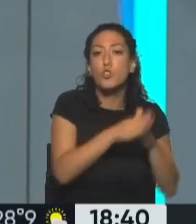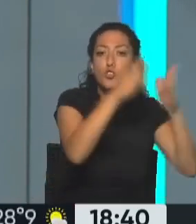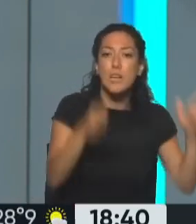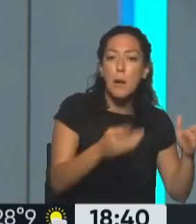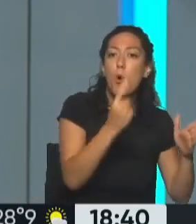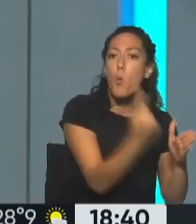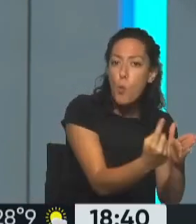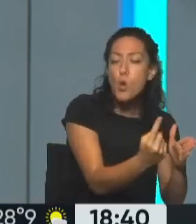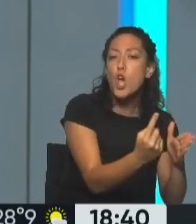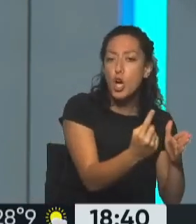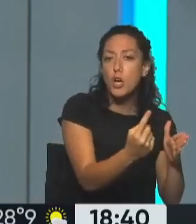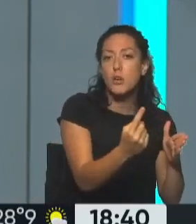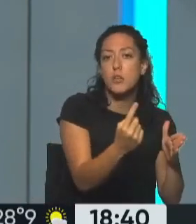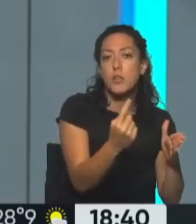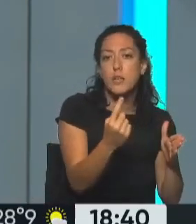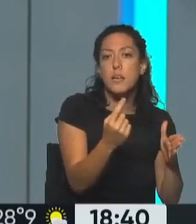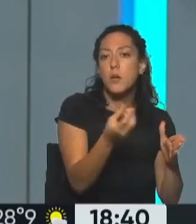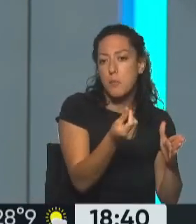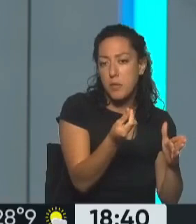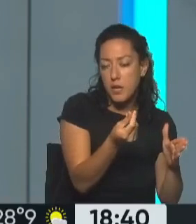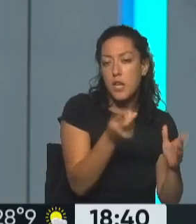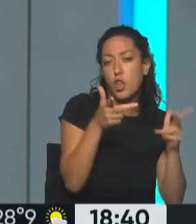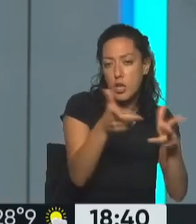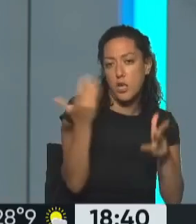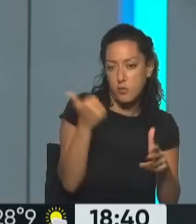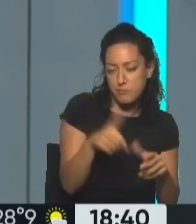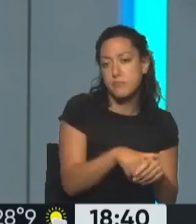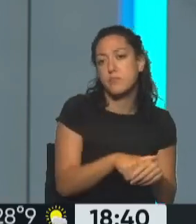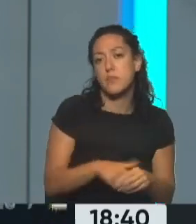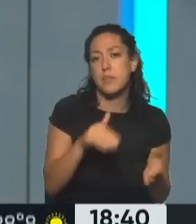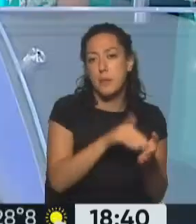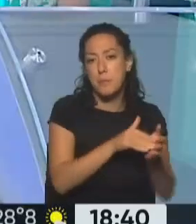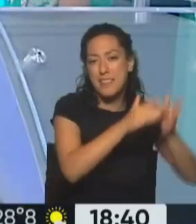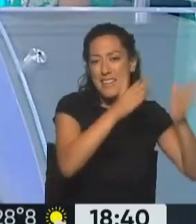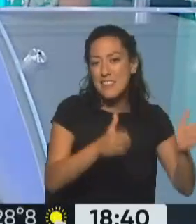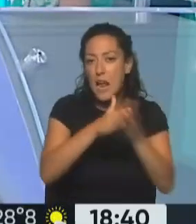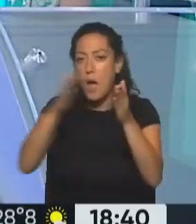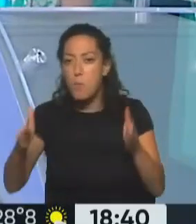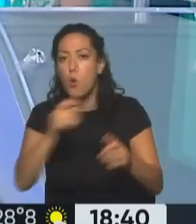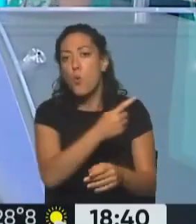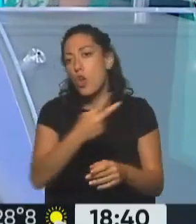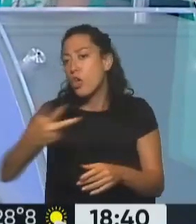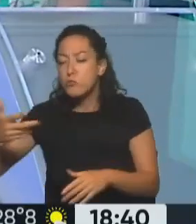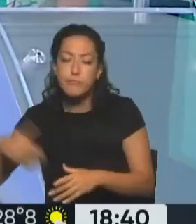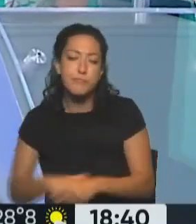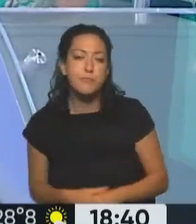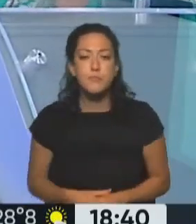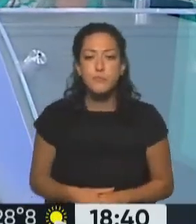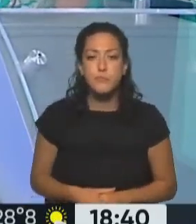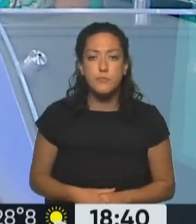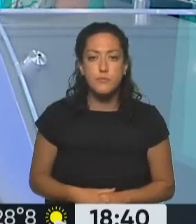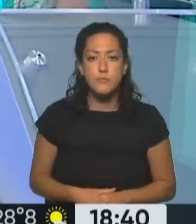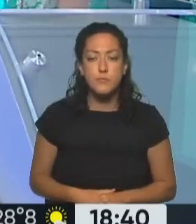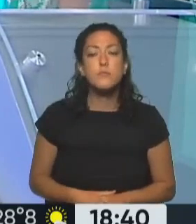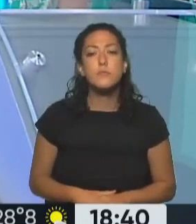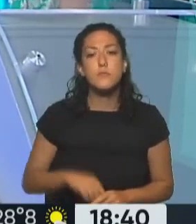también eliminaron el trámite de fe de vida: el Banco de la Provincia de Buenos Aires, el Banco de Entre Ríos, el Banco de San Juan, el Banco de Santa Cruz y el